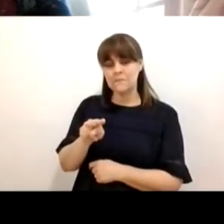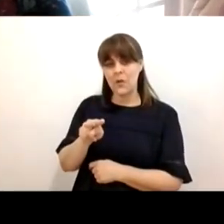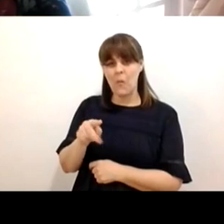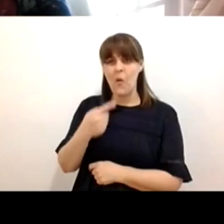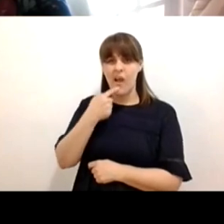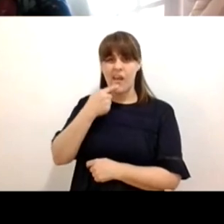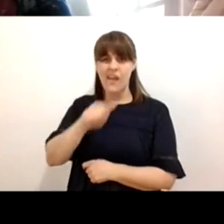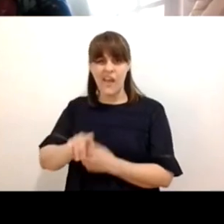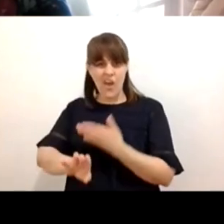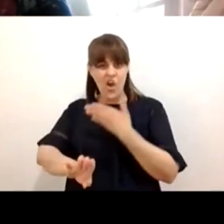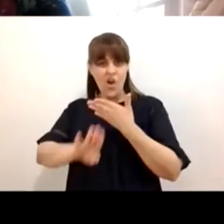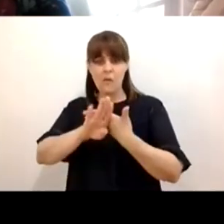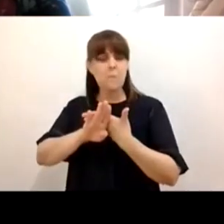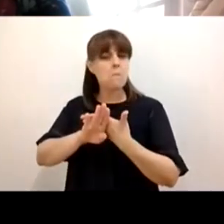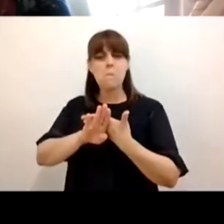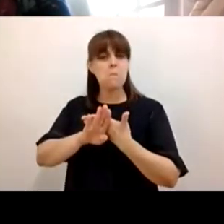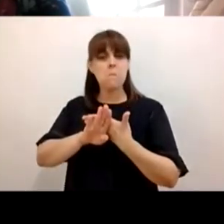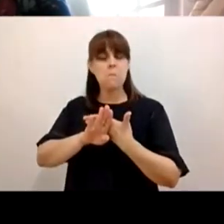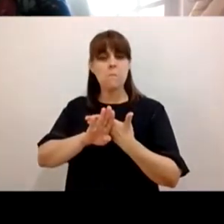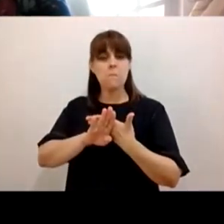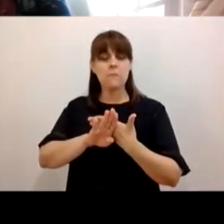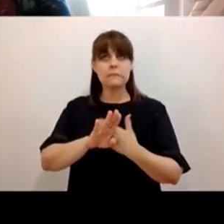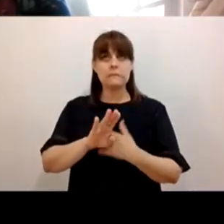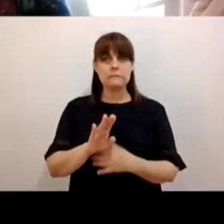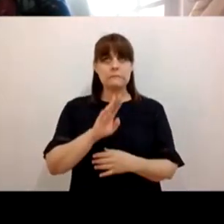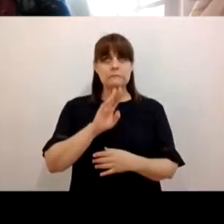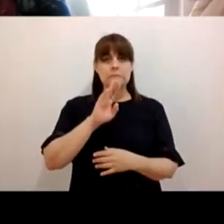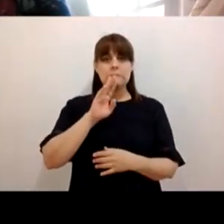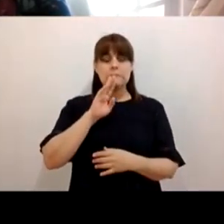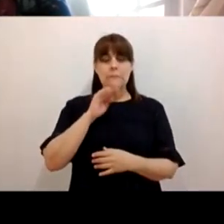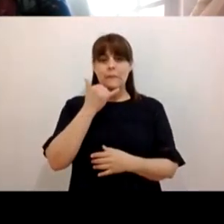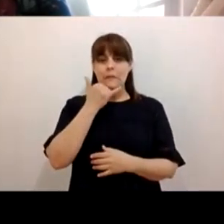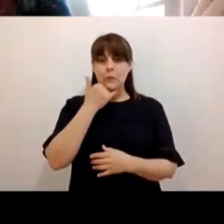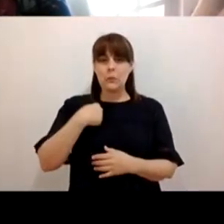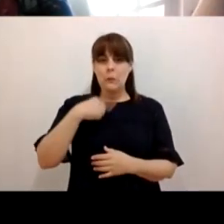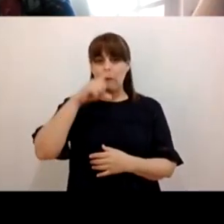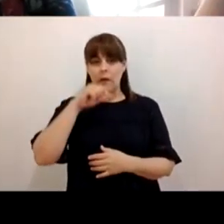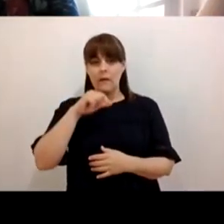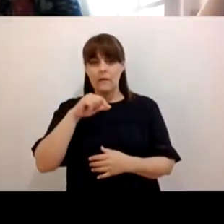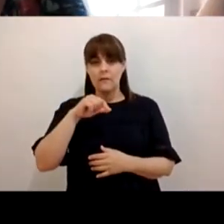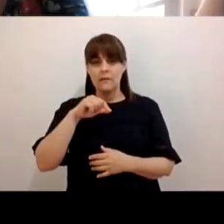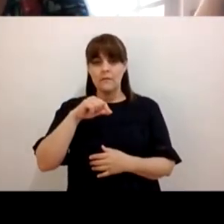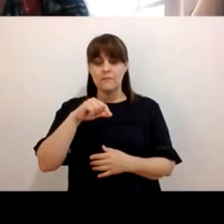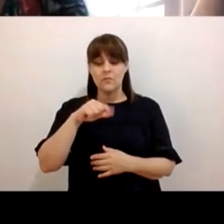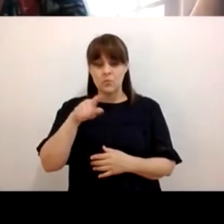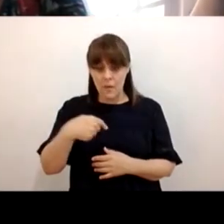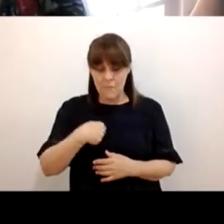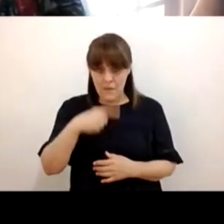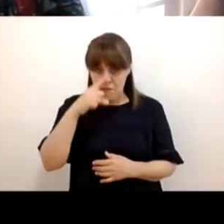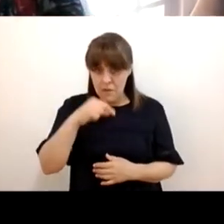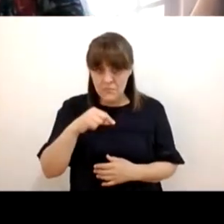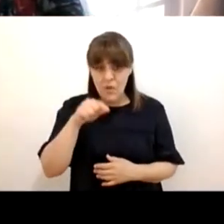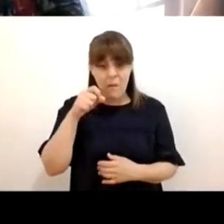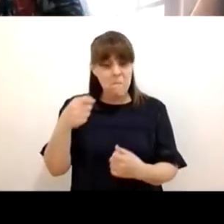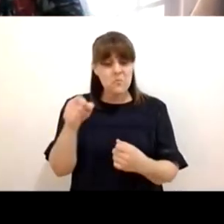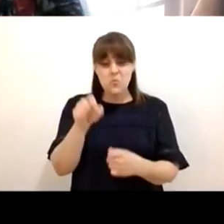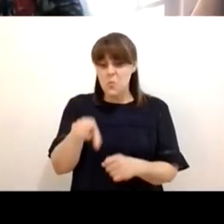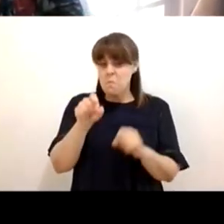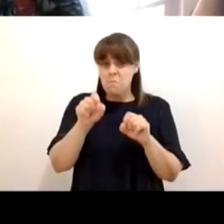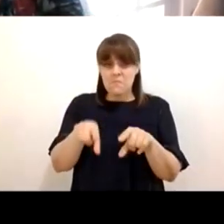y cuando dije disculpa que te he fallado no me has fallado te has fallado a ti mismo a tu palabra